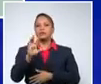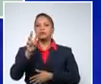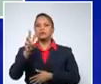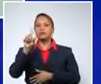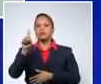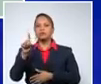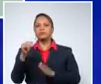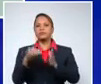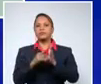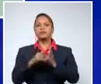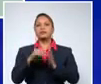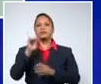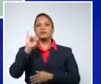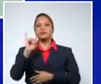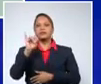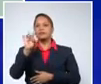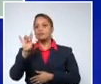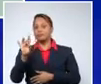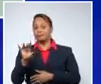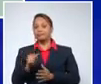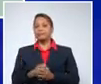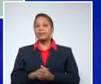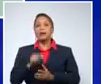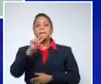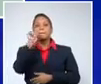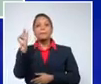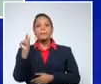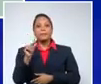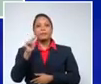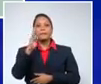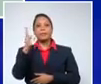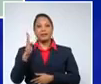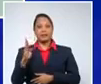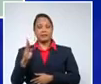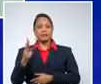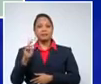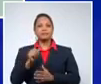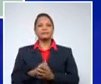531.715, Brasil en segundo lugar,